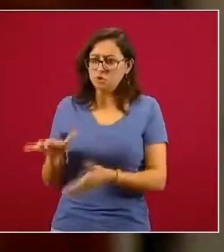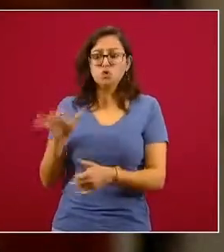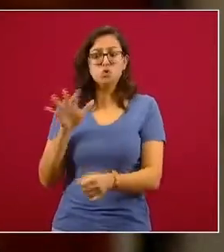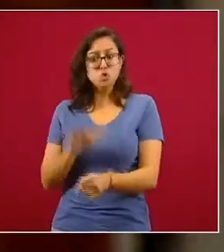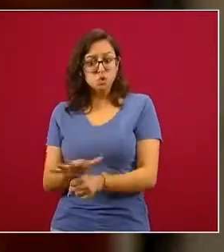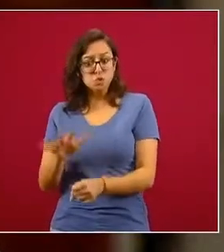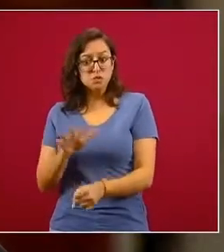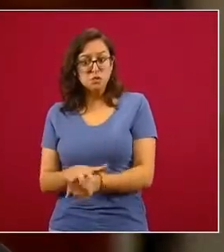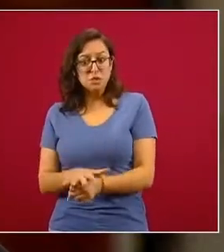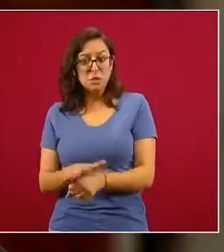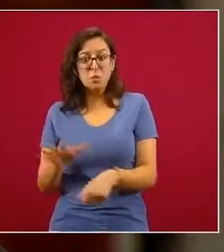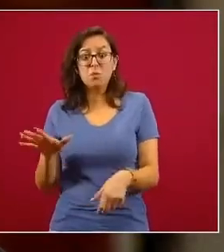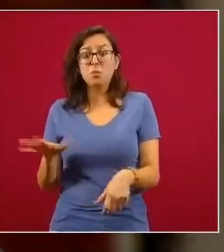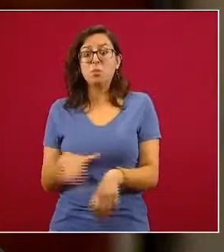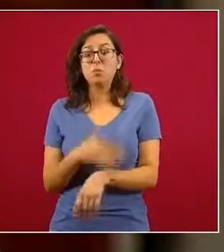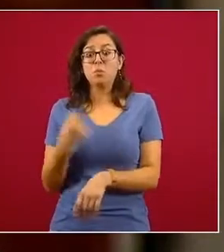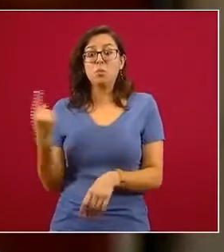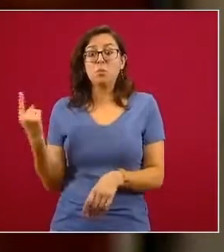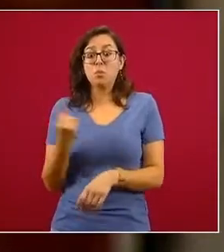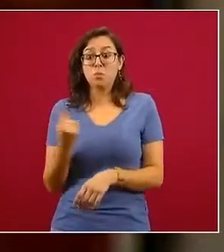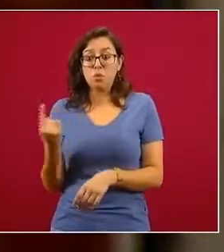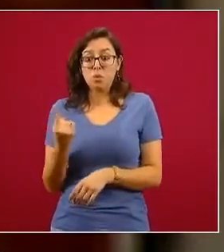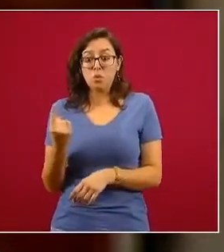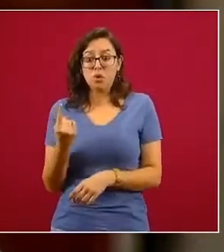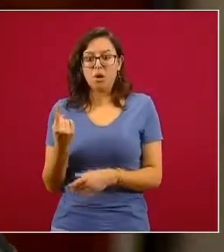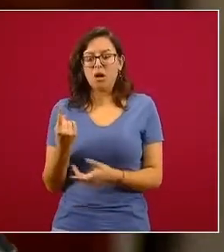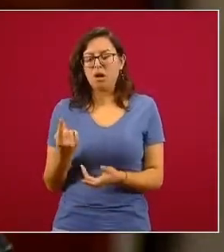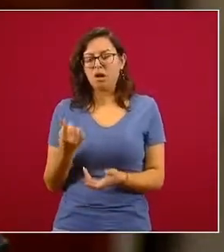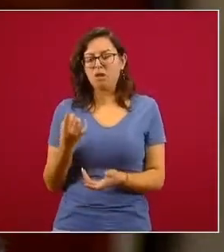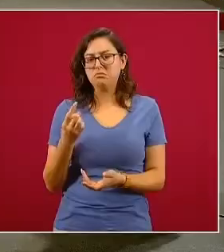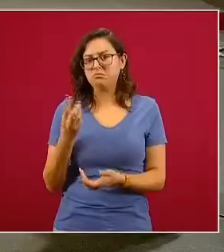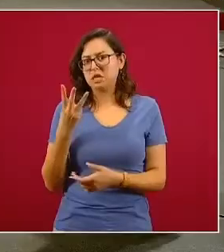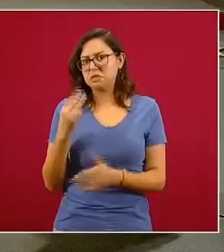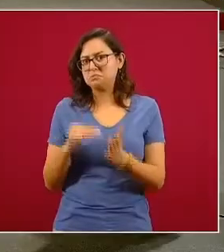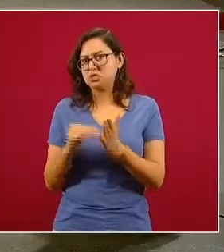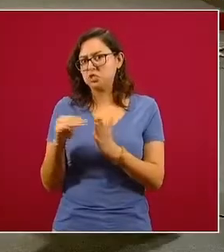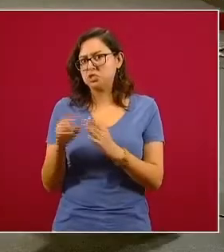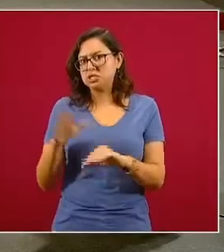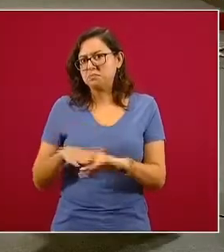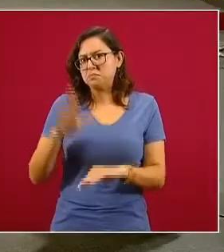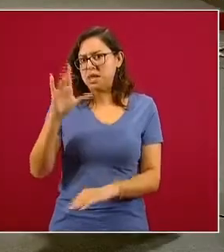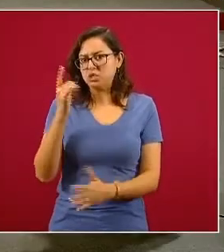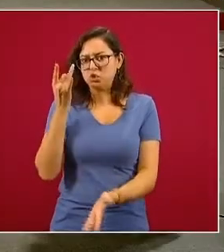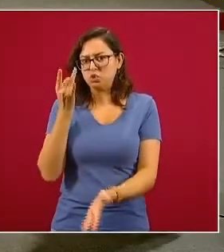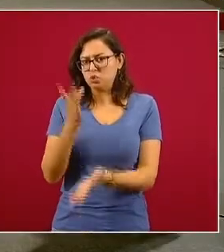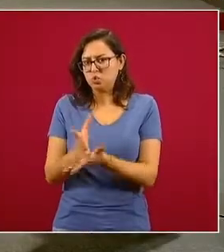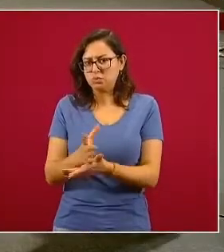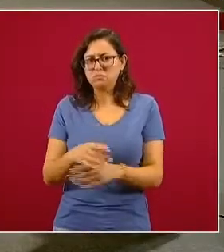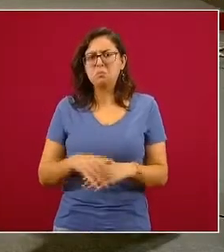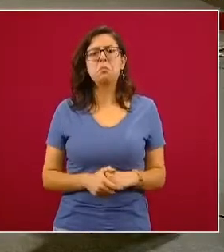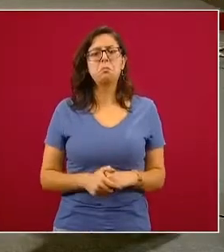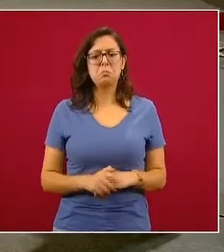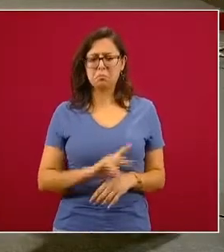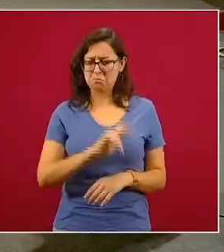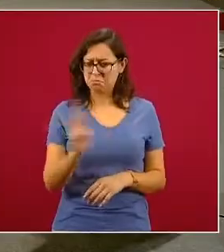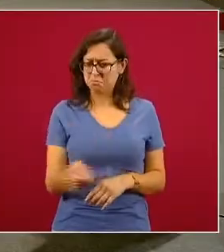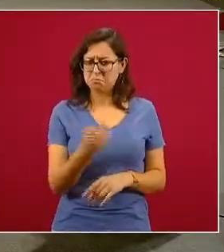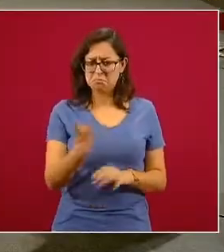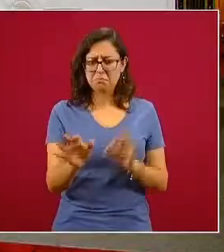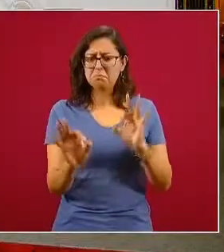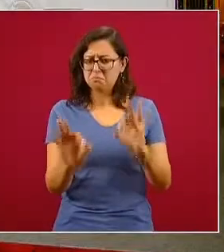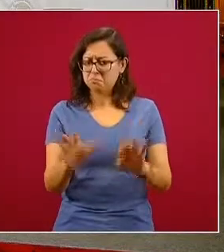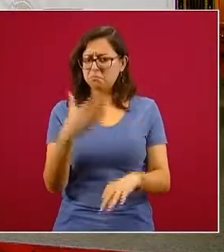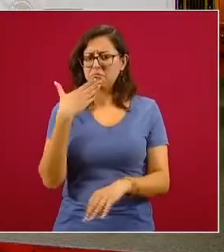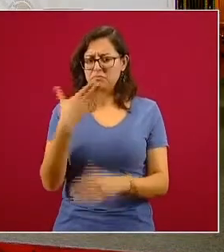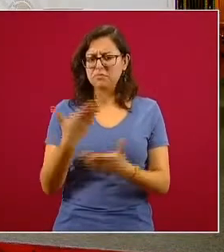son aproximadamente 3 millones más que el año pasado. Gracias. Muchas gracias. La pregunta me parece muy pertinente, ya la habíamos comentado en una